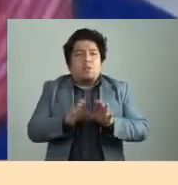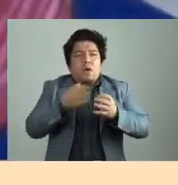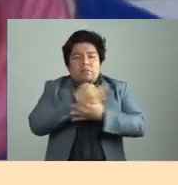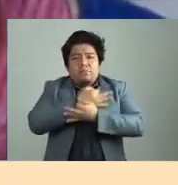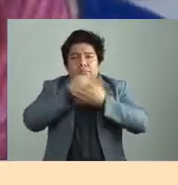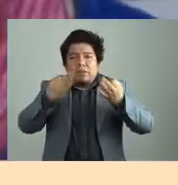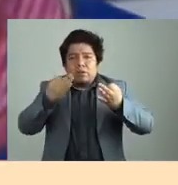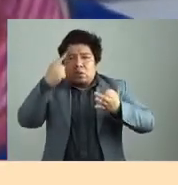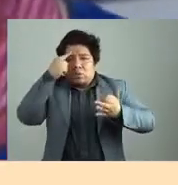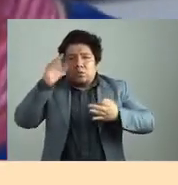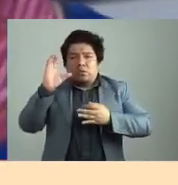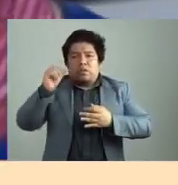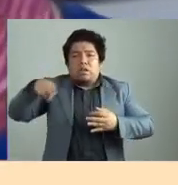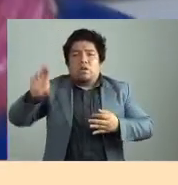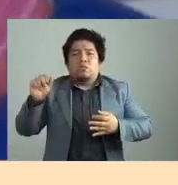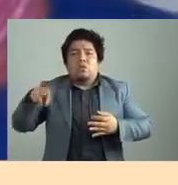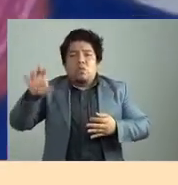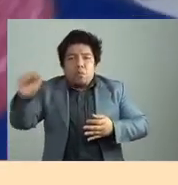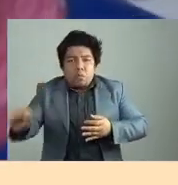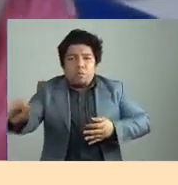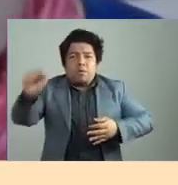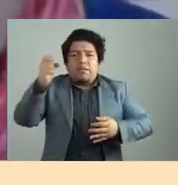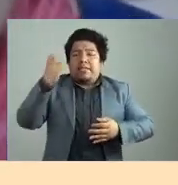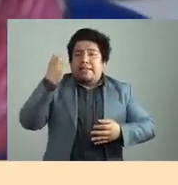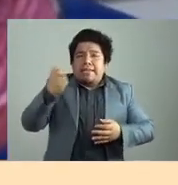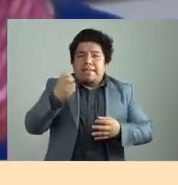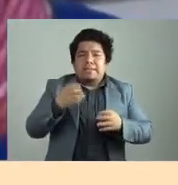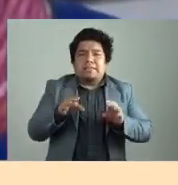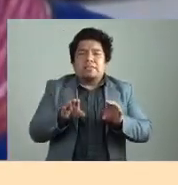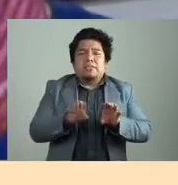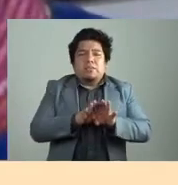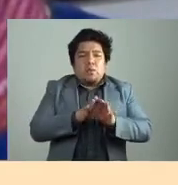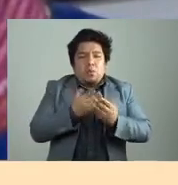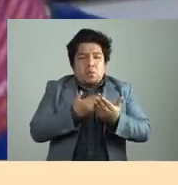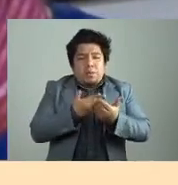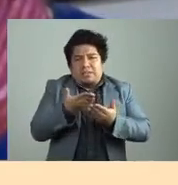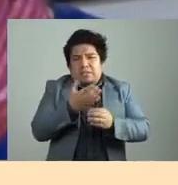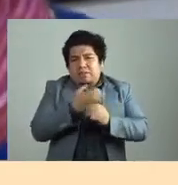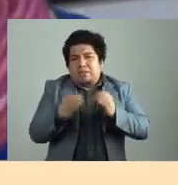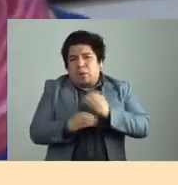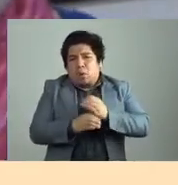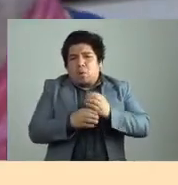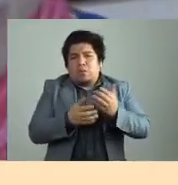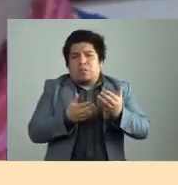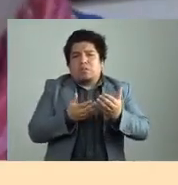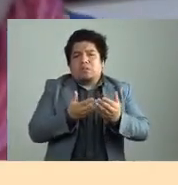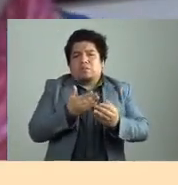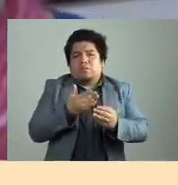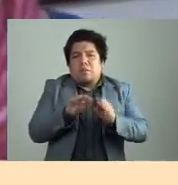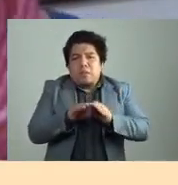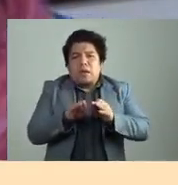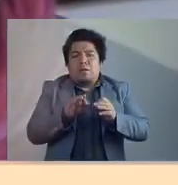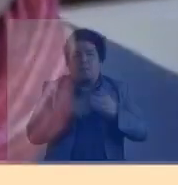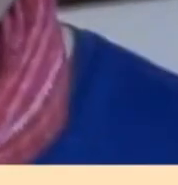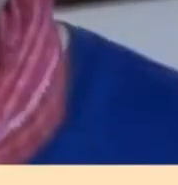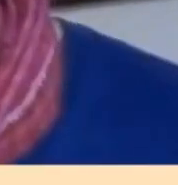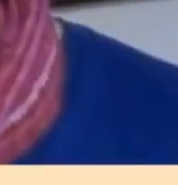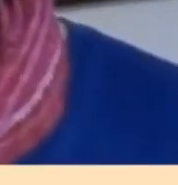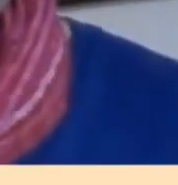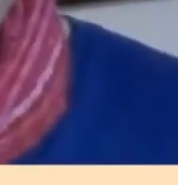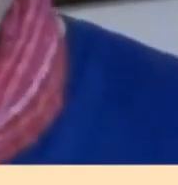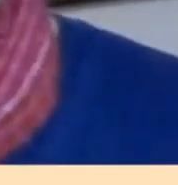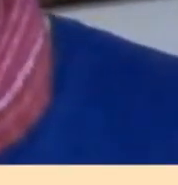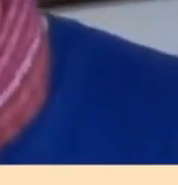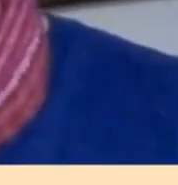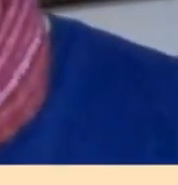mostrar que estos bienes comunes no como ya muchísimo de lo están haciendo